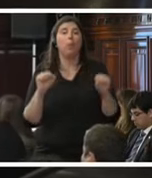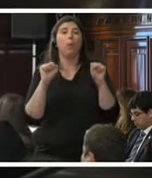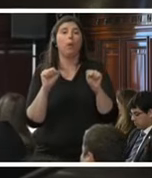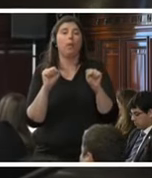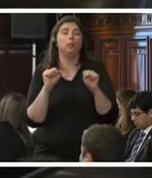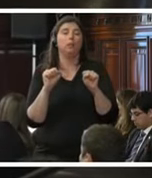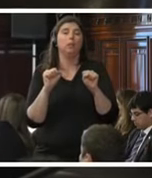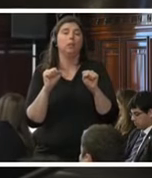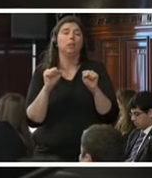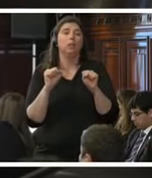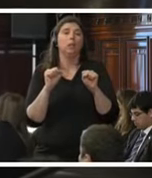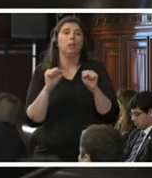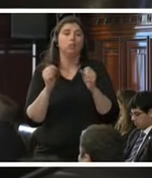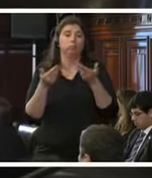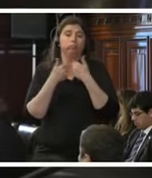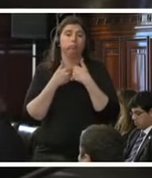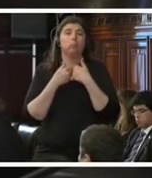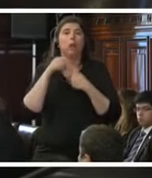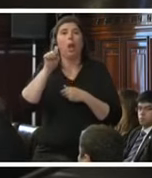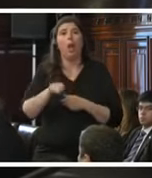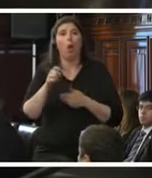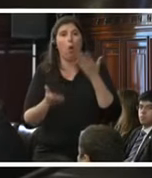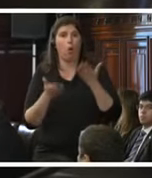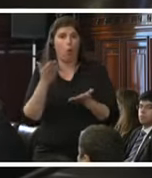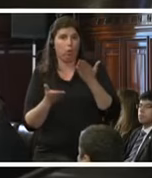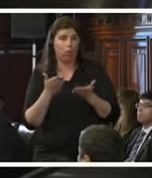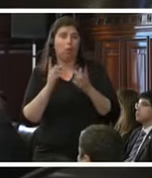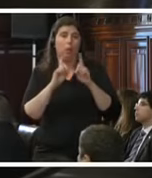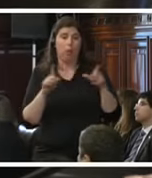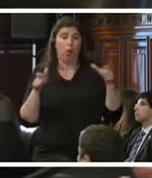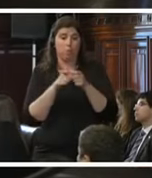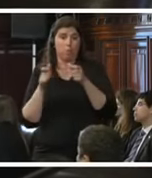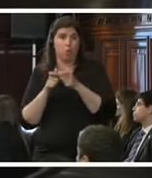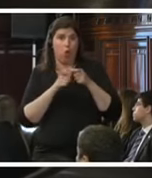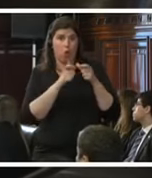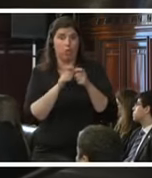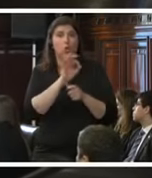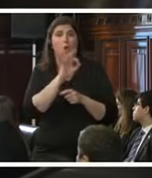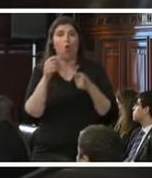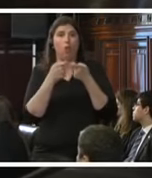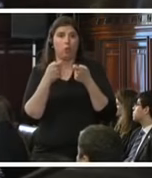de la Corte y los comisionados como de la sociedad civil.